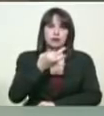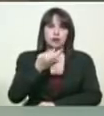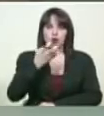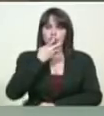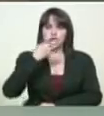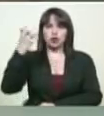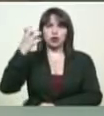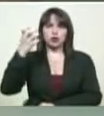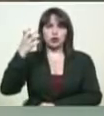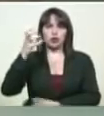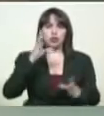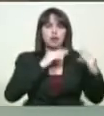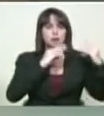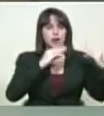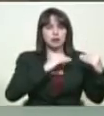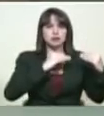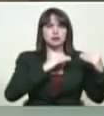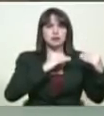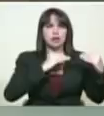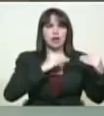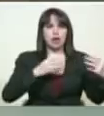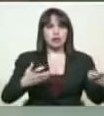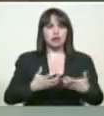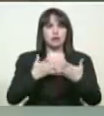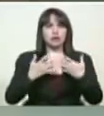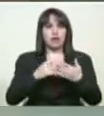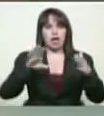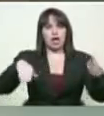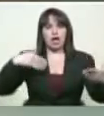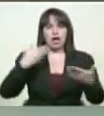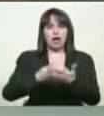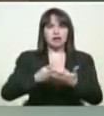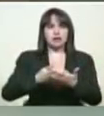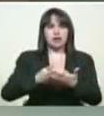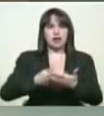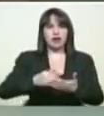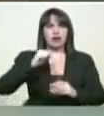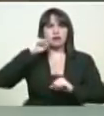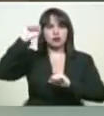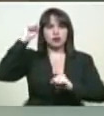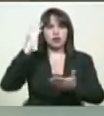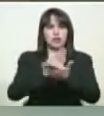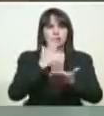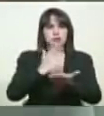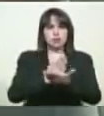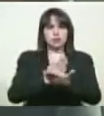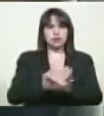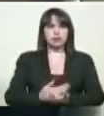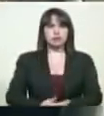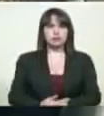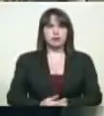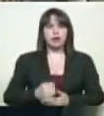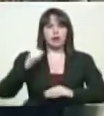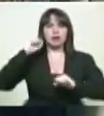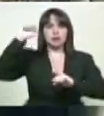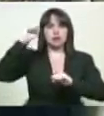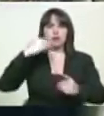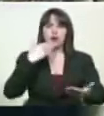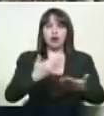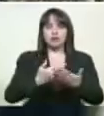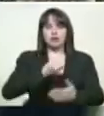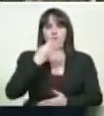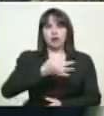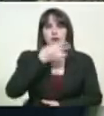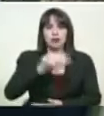de esperanza y de batalla hasta la victoria siempre pueblo venceremos gracias buenas